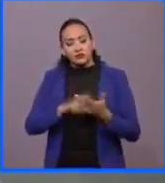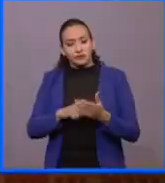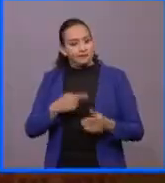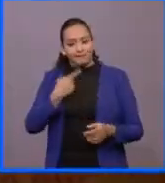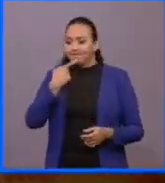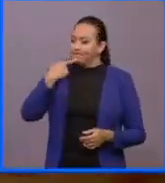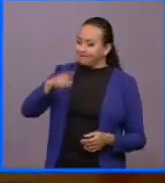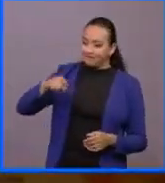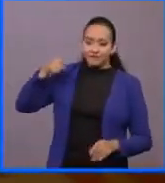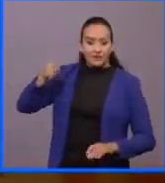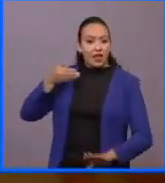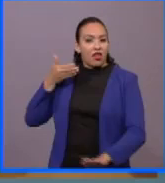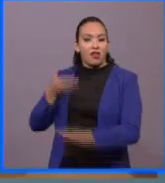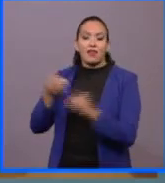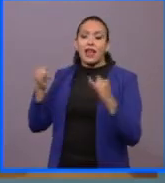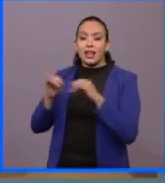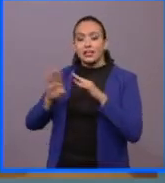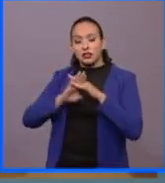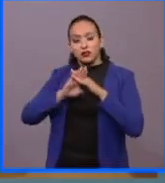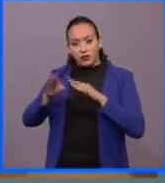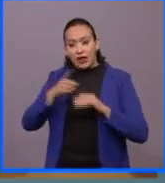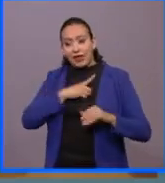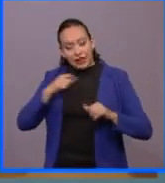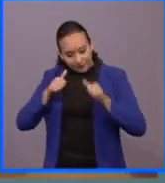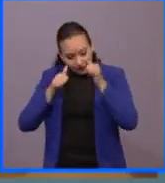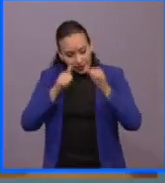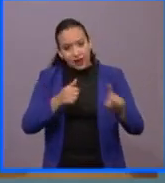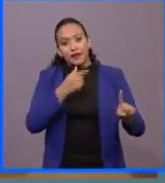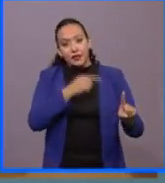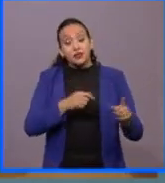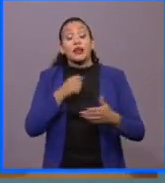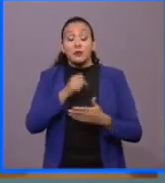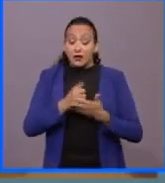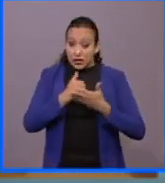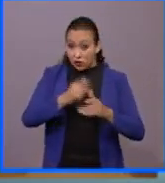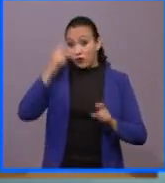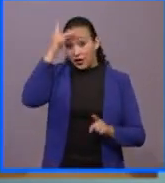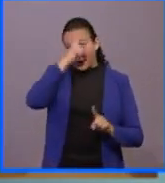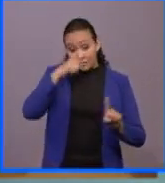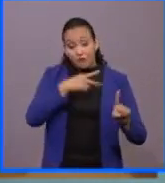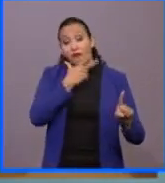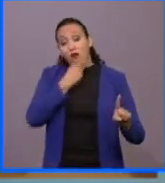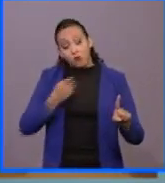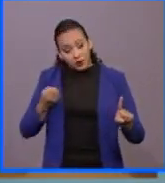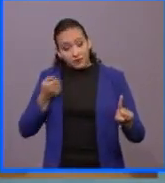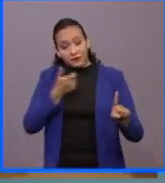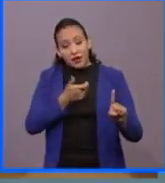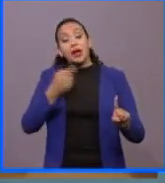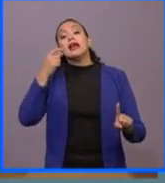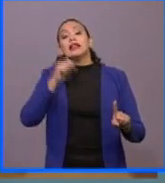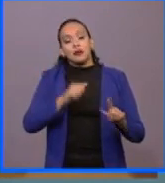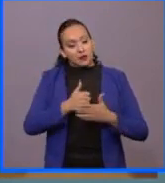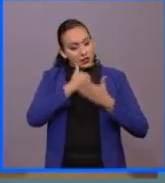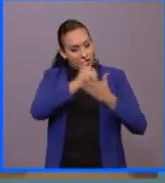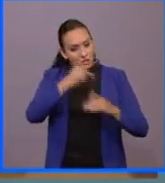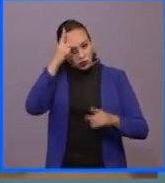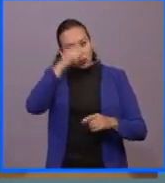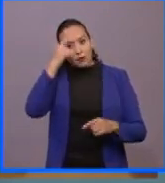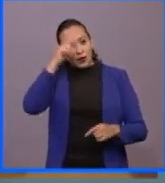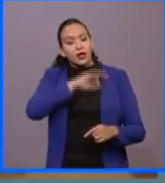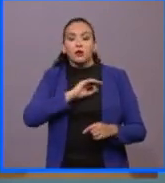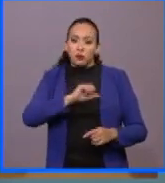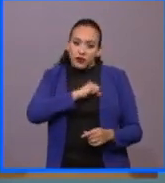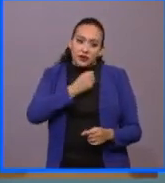al Instituto Nacional de Migración a brindarle la atención psicológica necesaria para restituirlo en el goce de